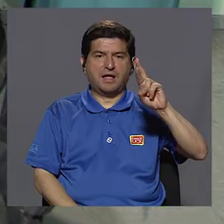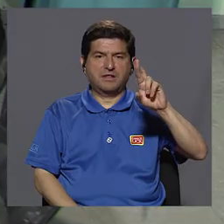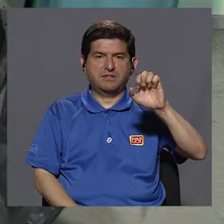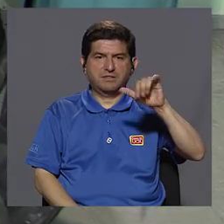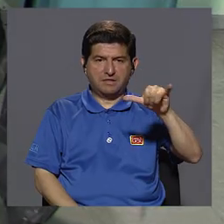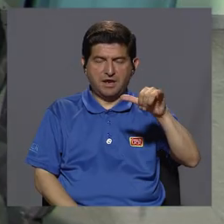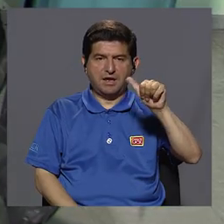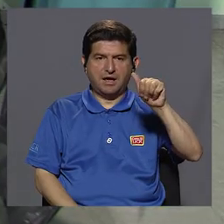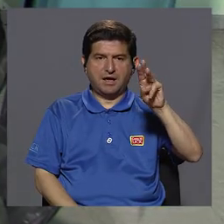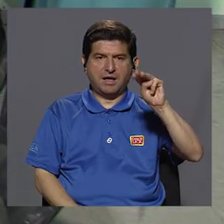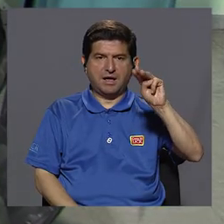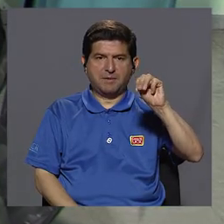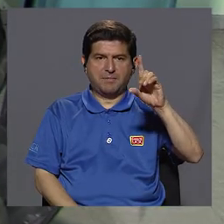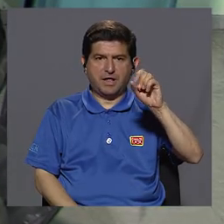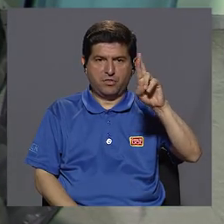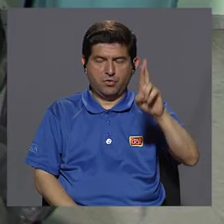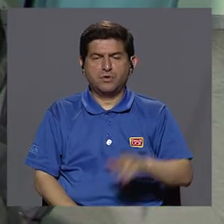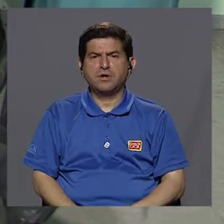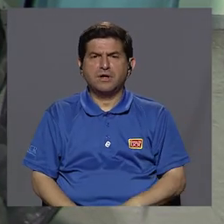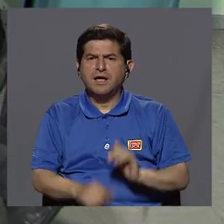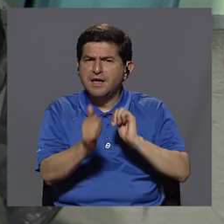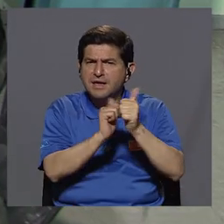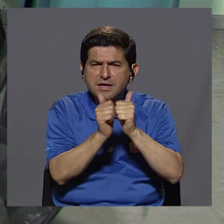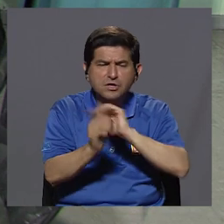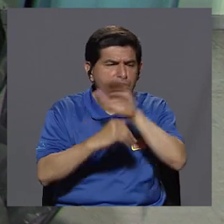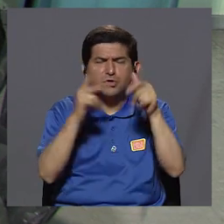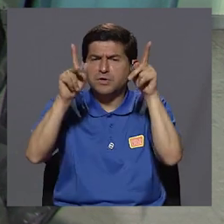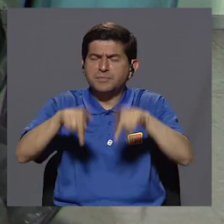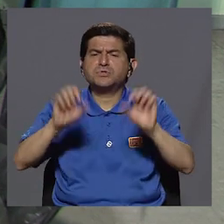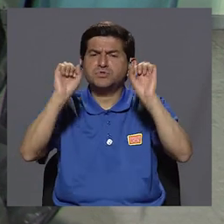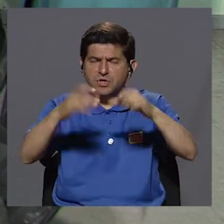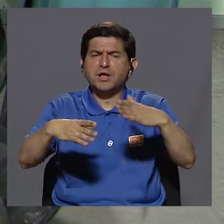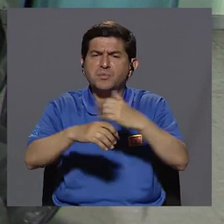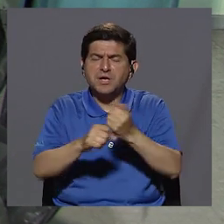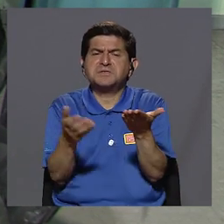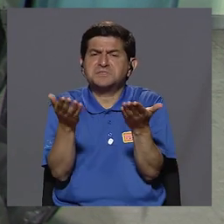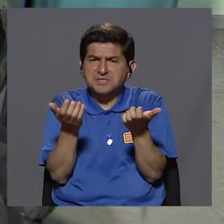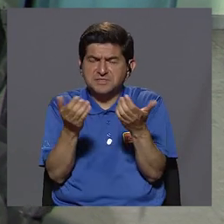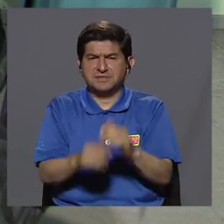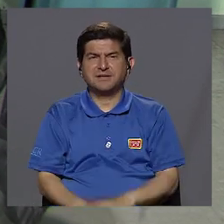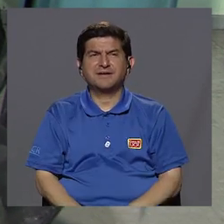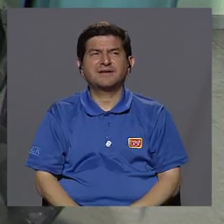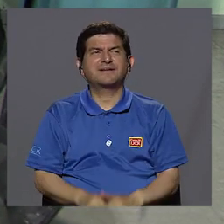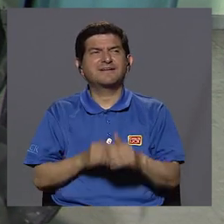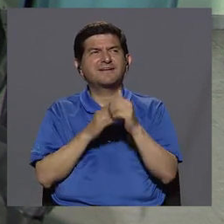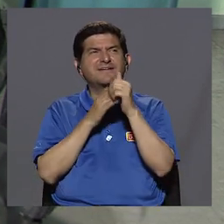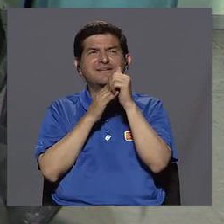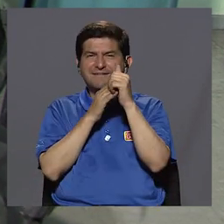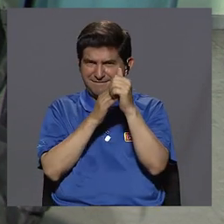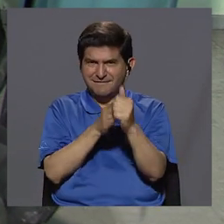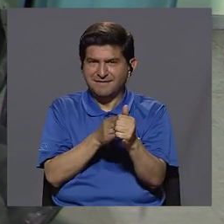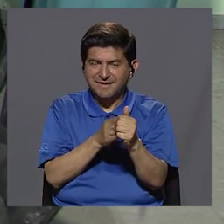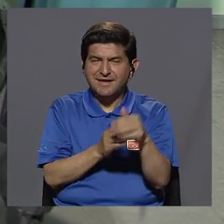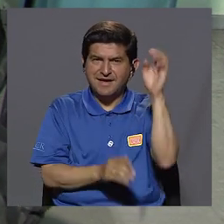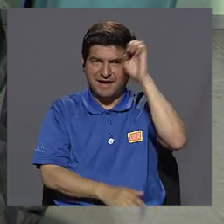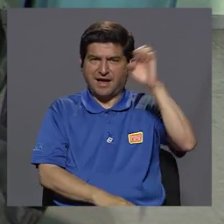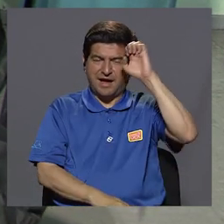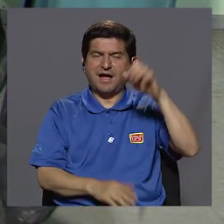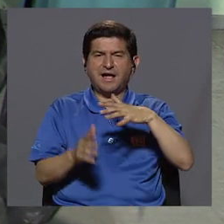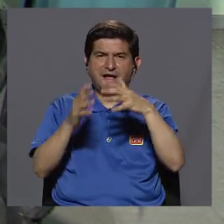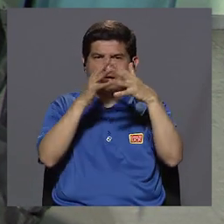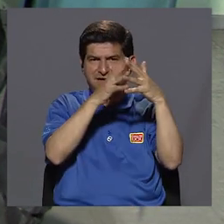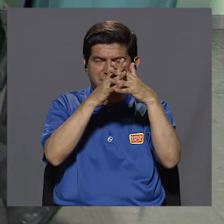en el caso de la deportiva lo puede hacer cualquier persona igual que lo deseen las guías europeas